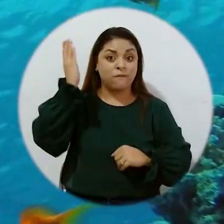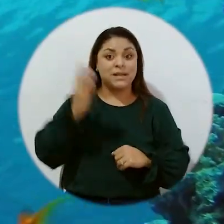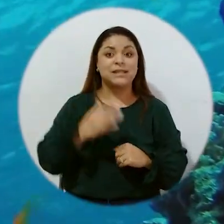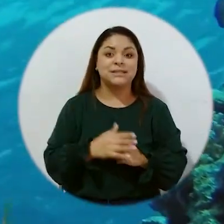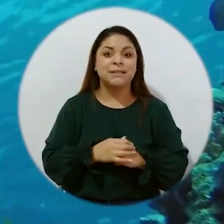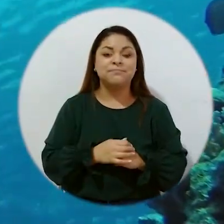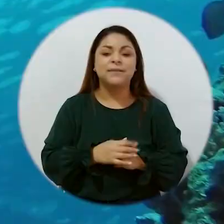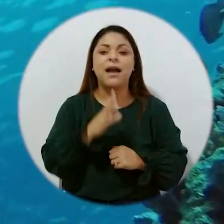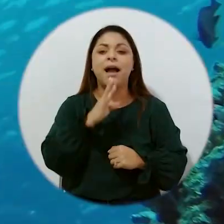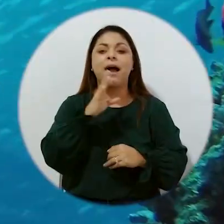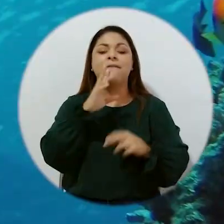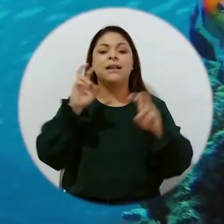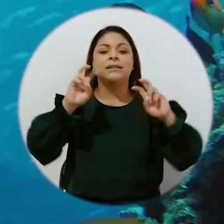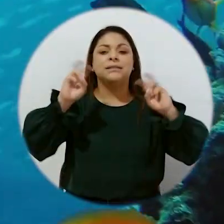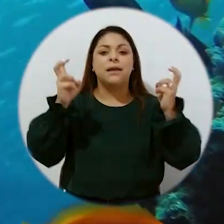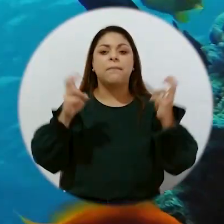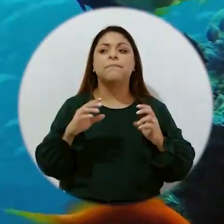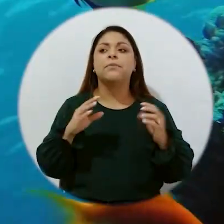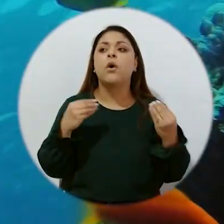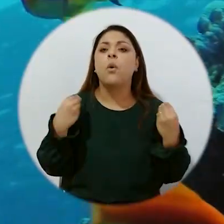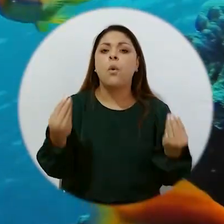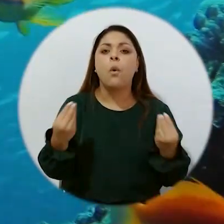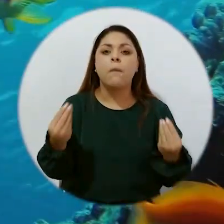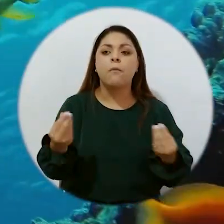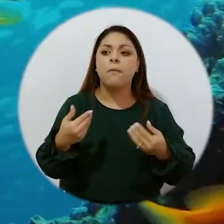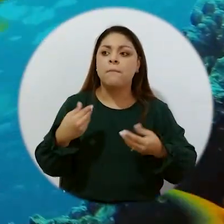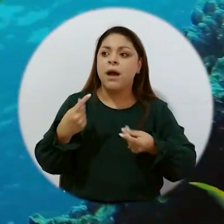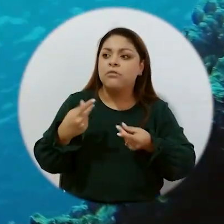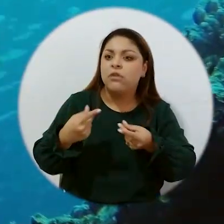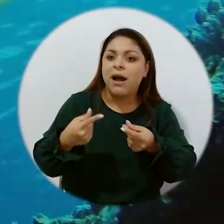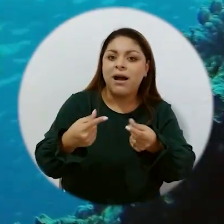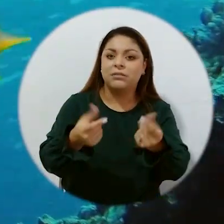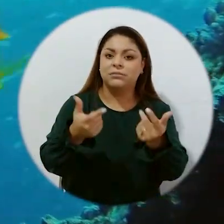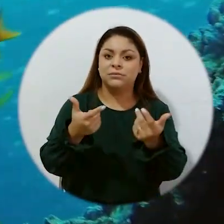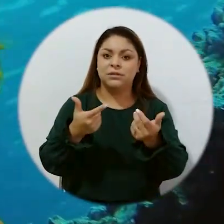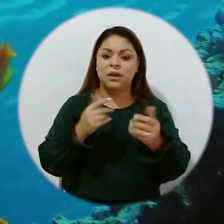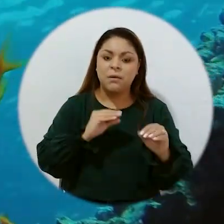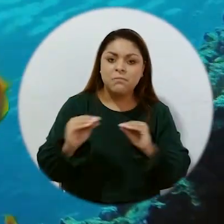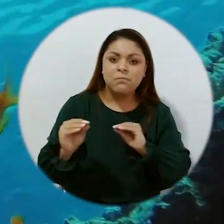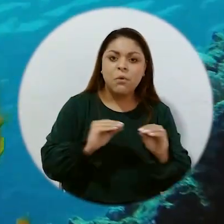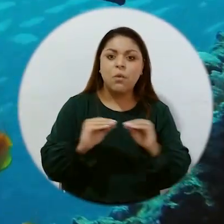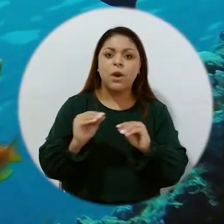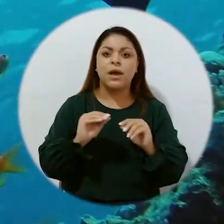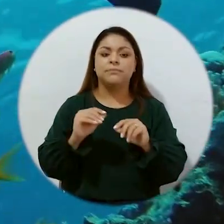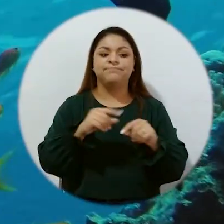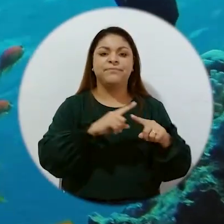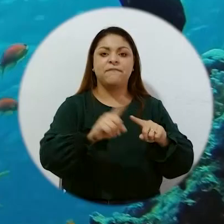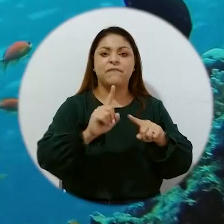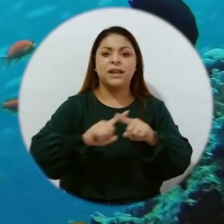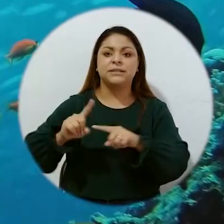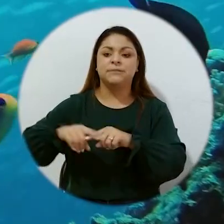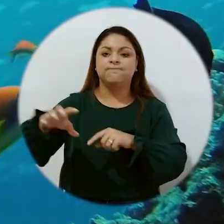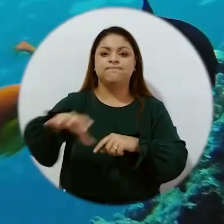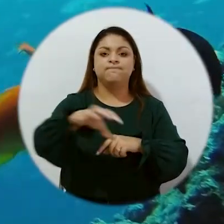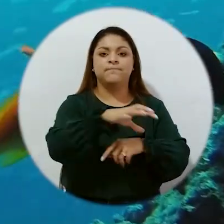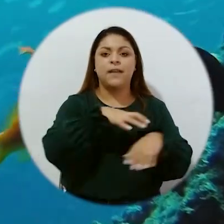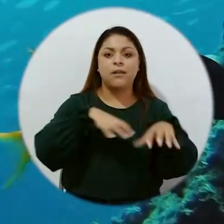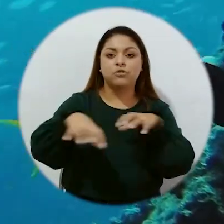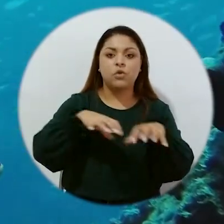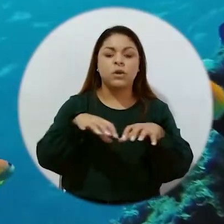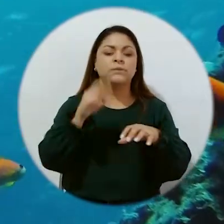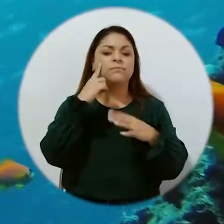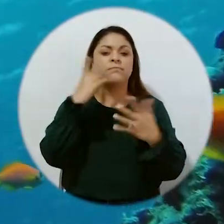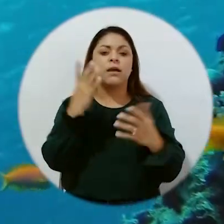una conferencia que verá el tema de cómo vamos a acelerar, ¿verdad?, y a mover a diferentes actores para